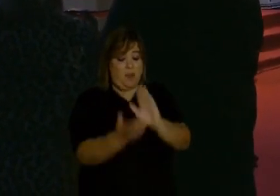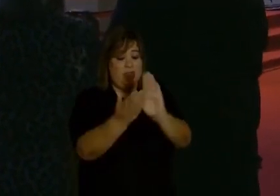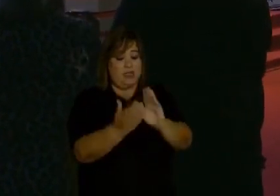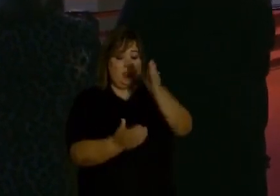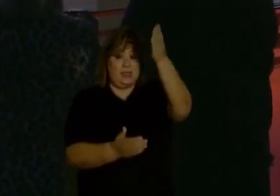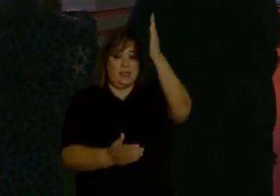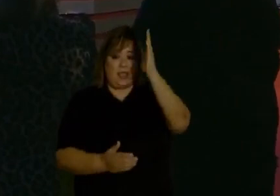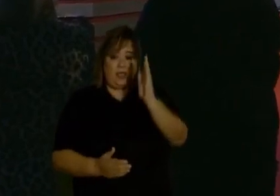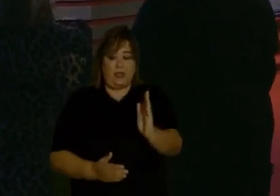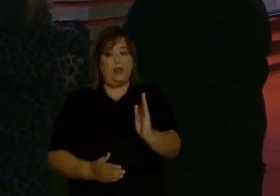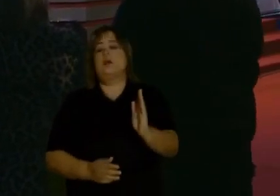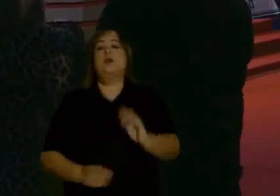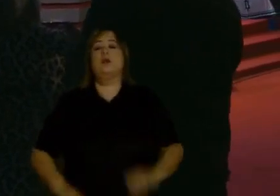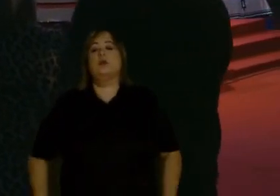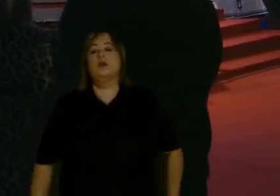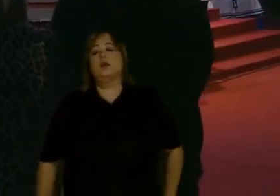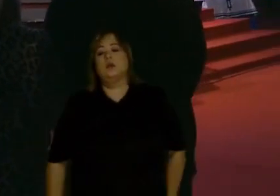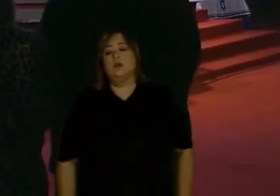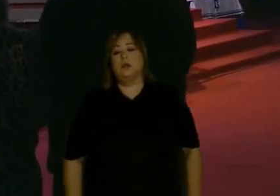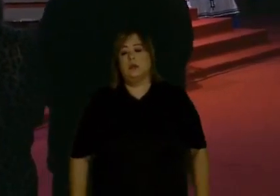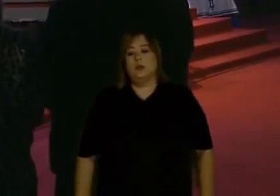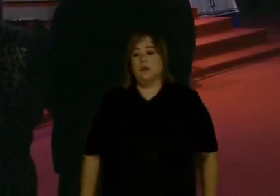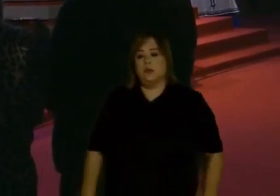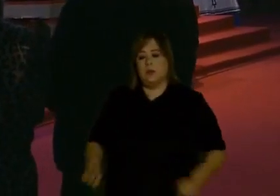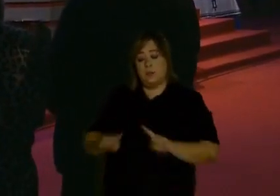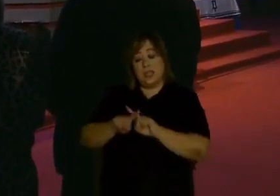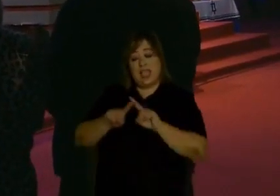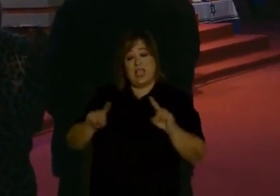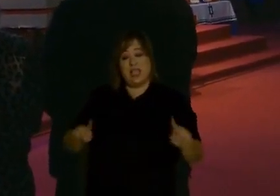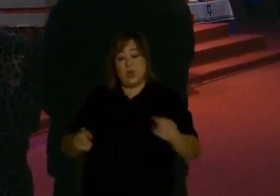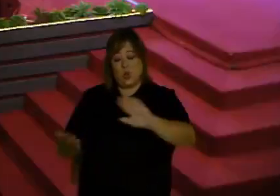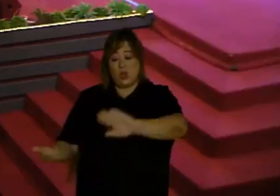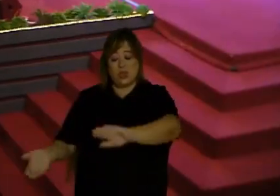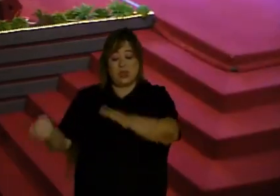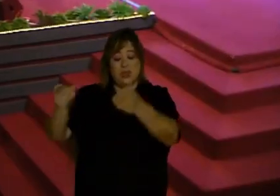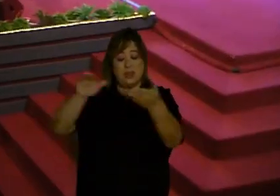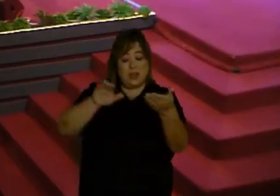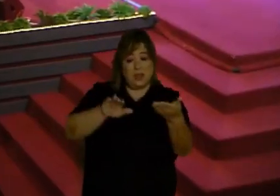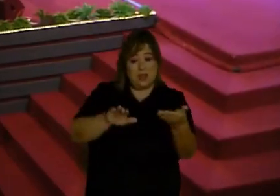cabeza. Pero terminó su tiempo.